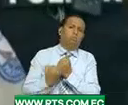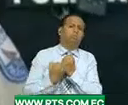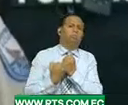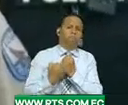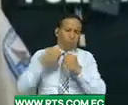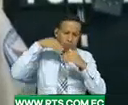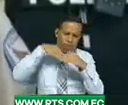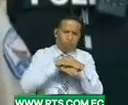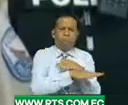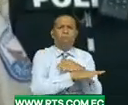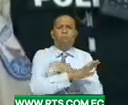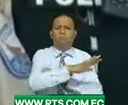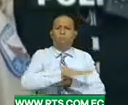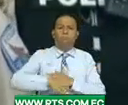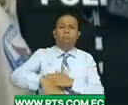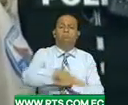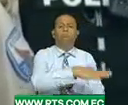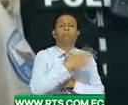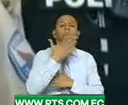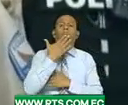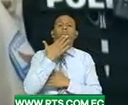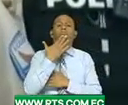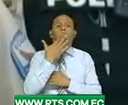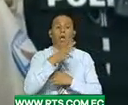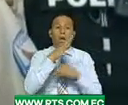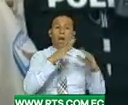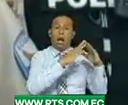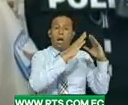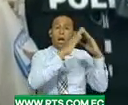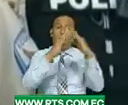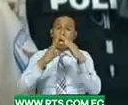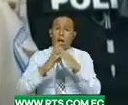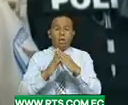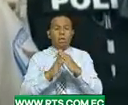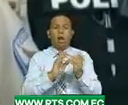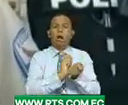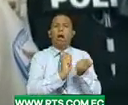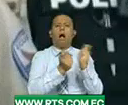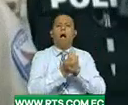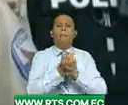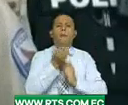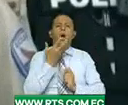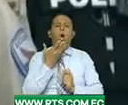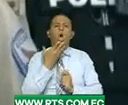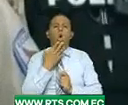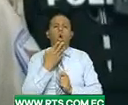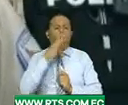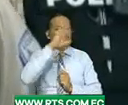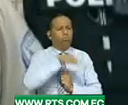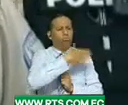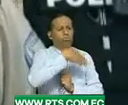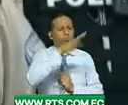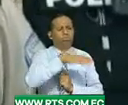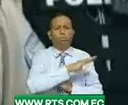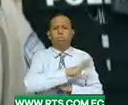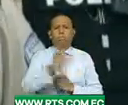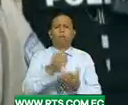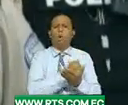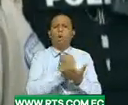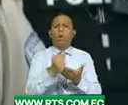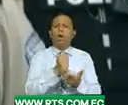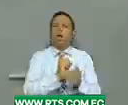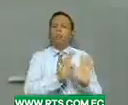territorio y pintar las casas de acuerdo a nuestro territorio